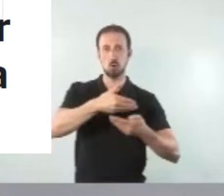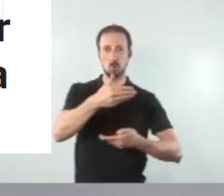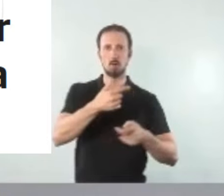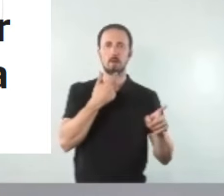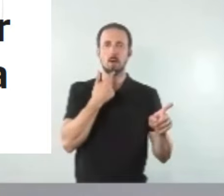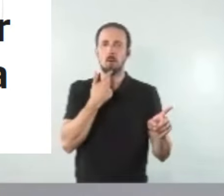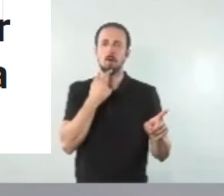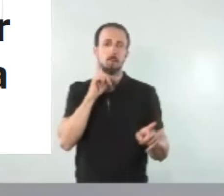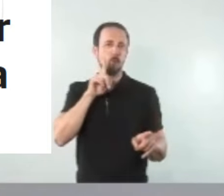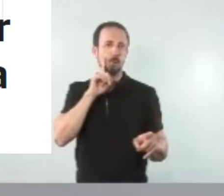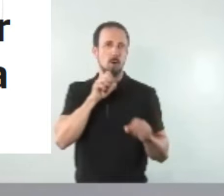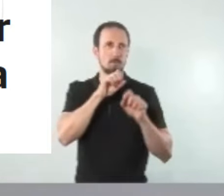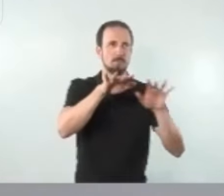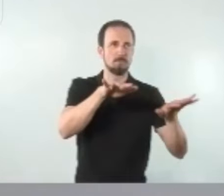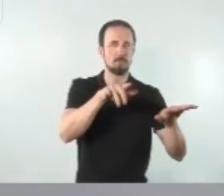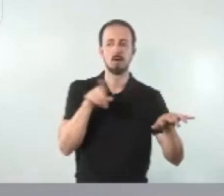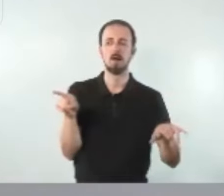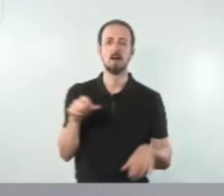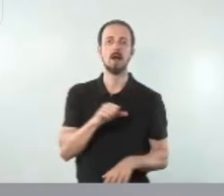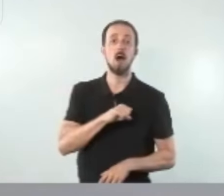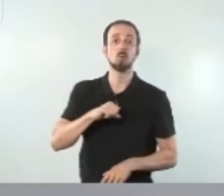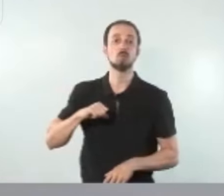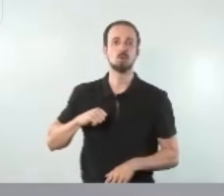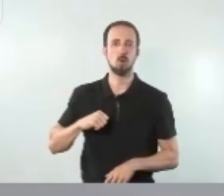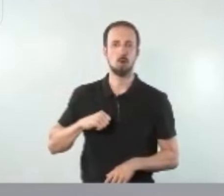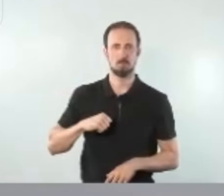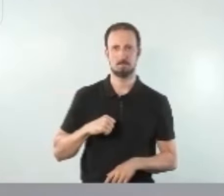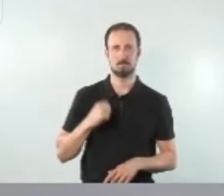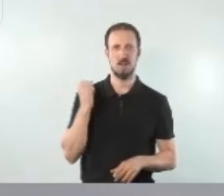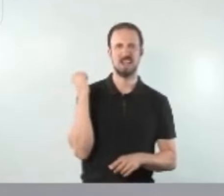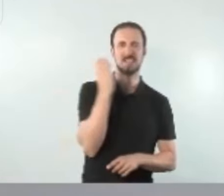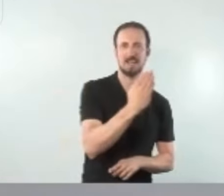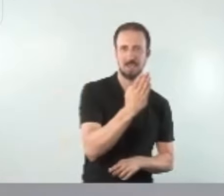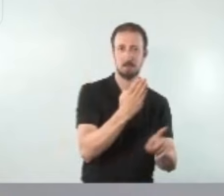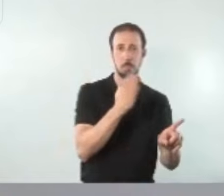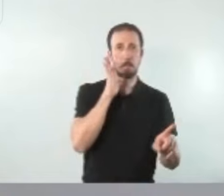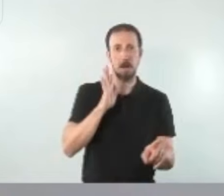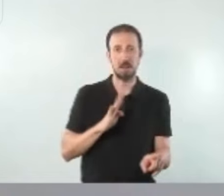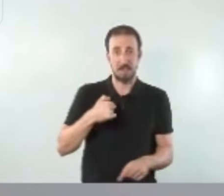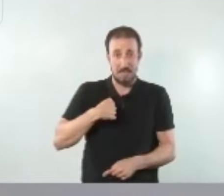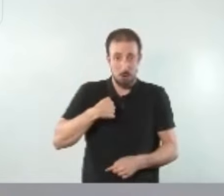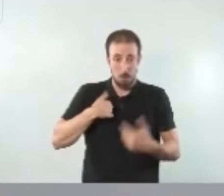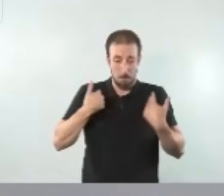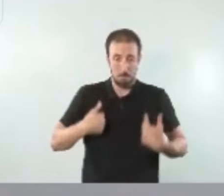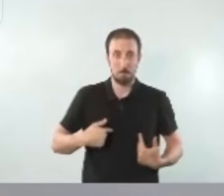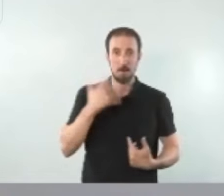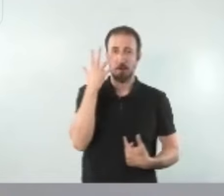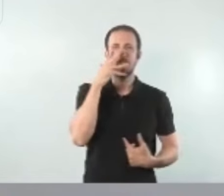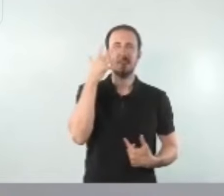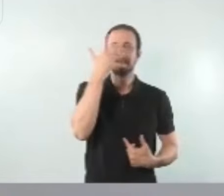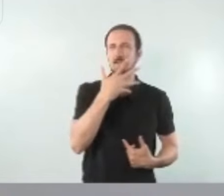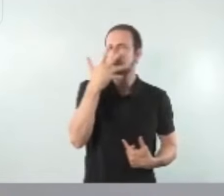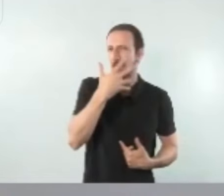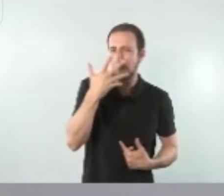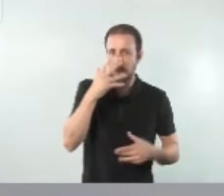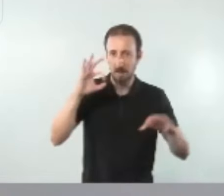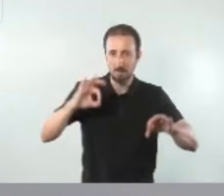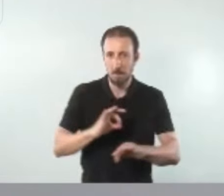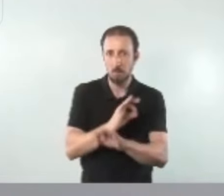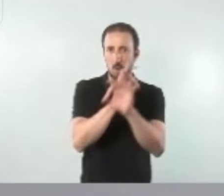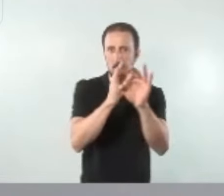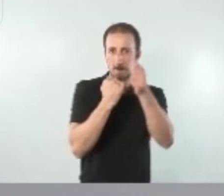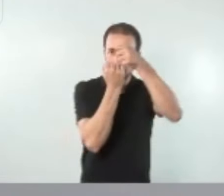Dijeron algunos medios como OK Diario que yo, esta diputada, disfrazada de madrugada, había